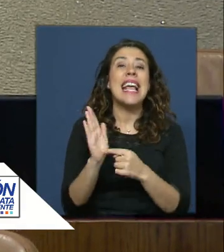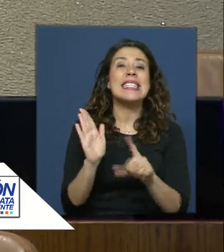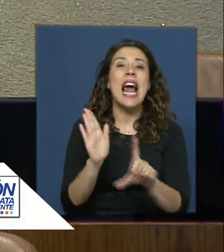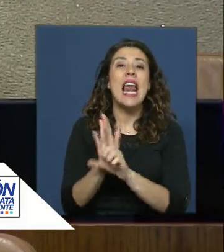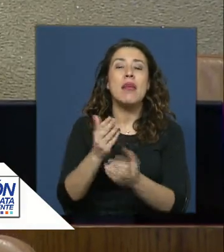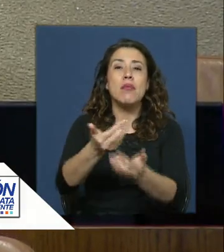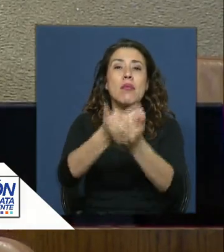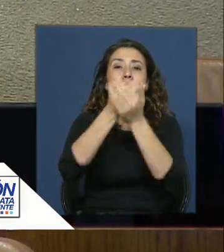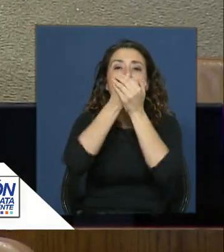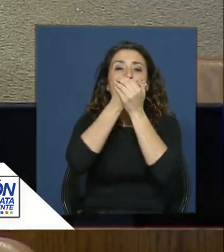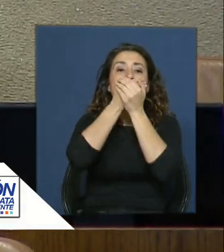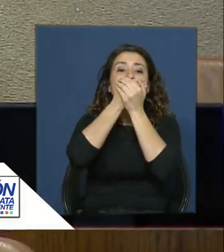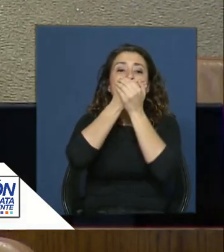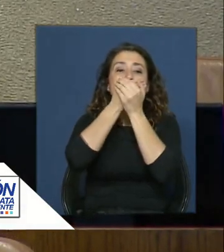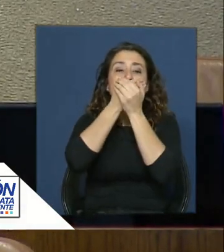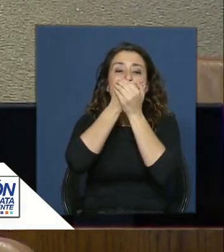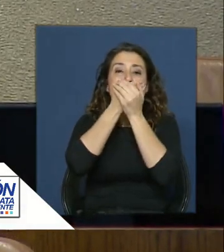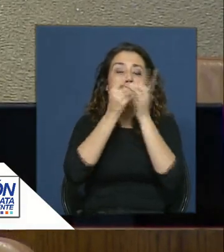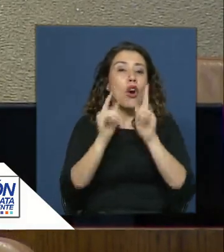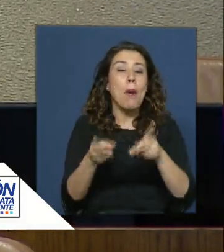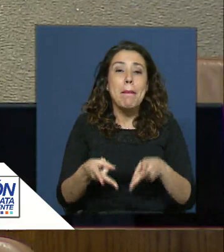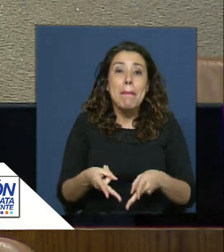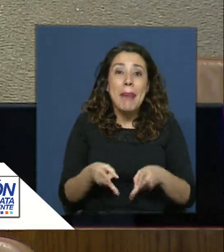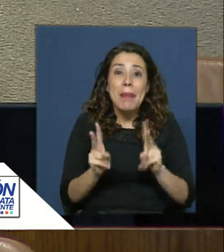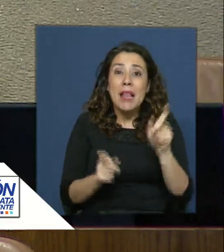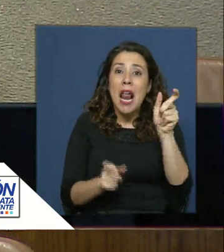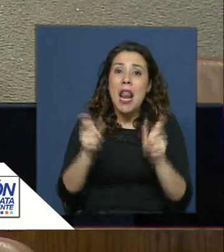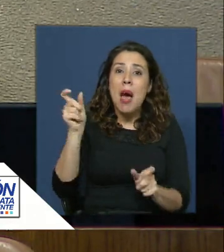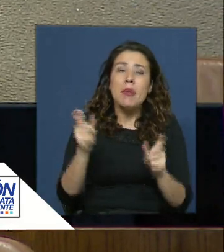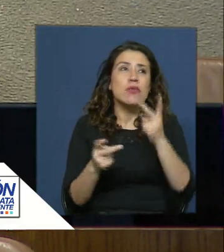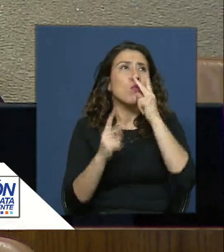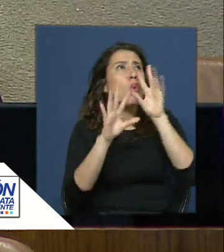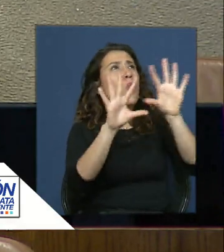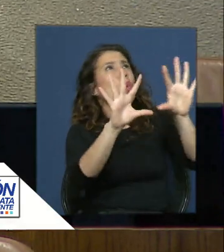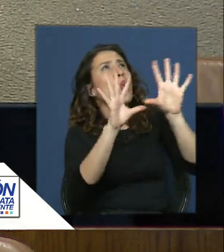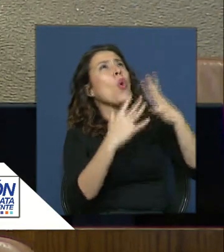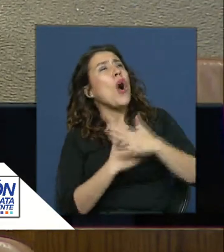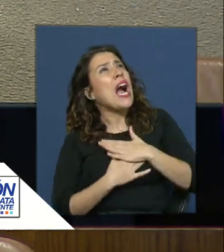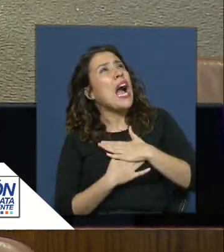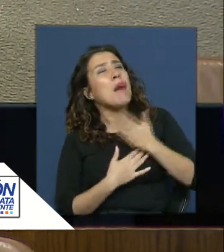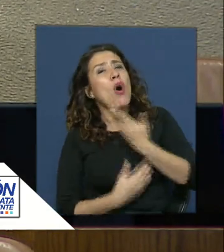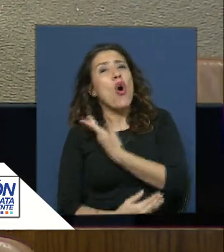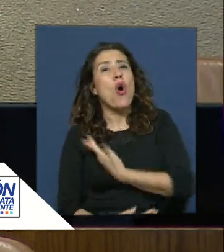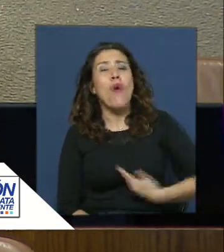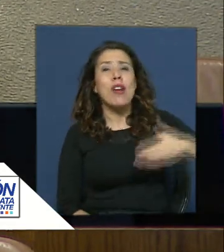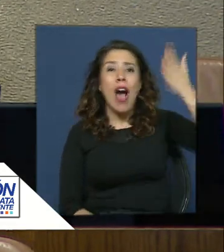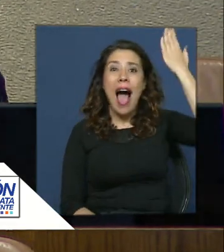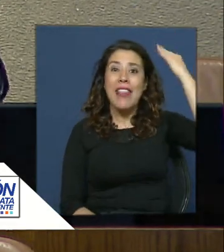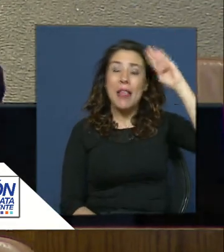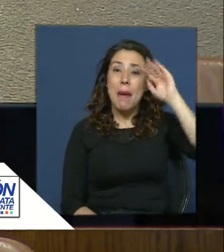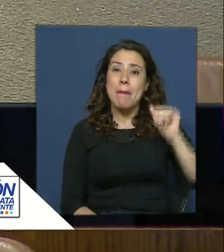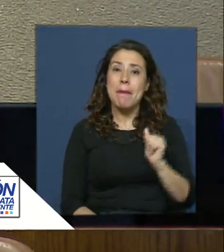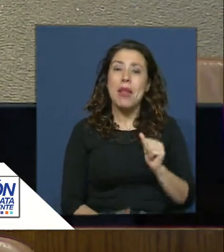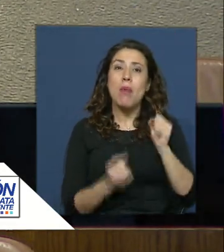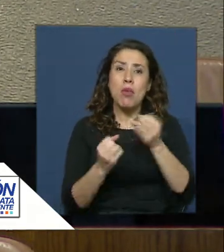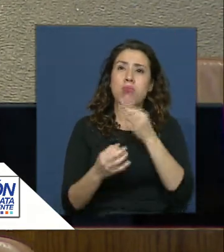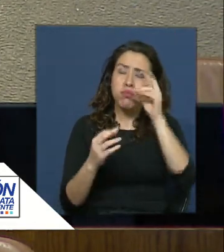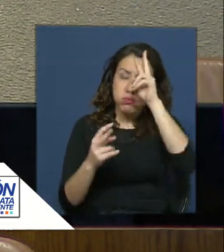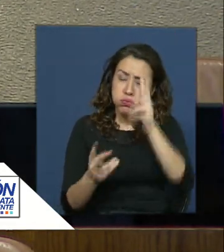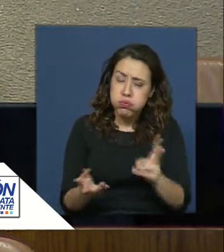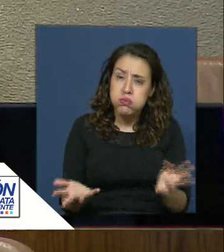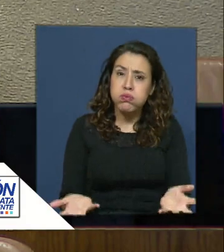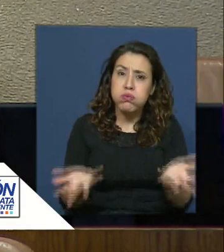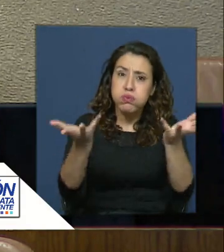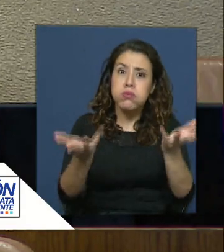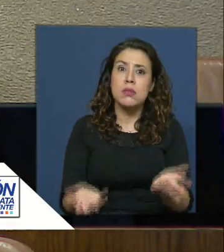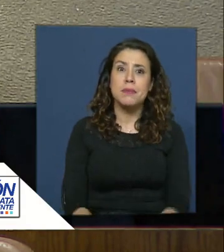mordaza, una ley que no permita a quienes admiramos y queremos lo que fue el gobierno militar poderlo resaltar. Eso es